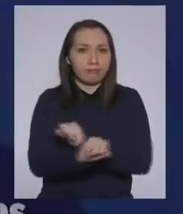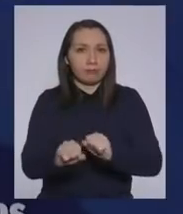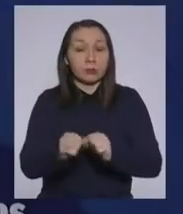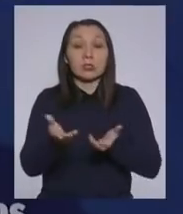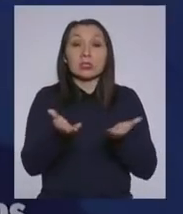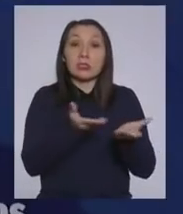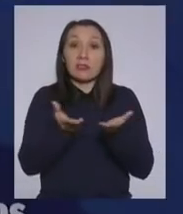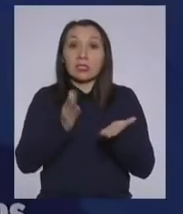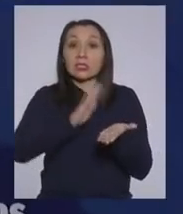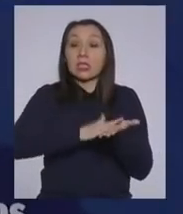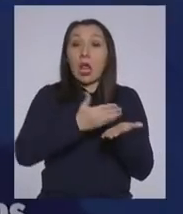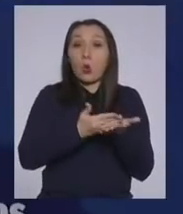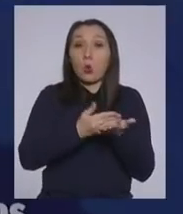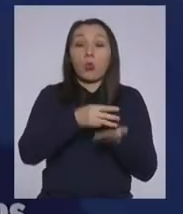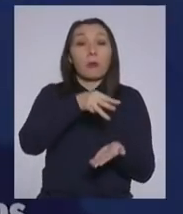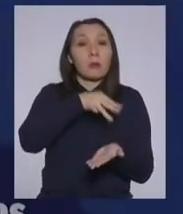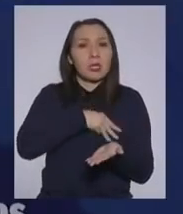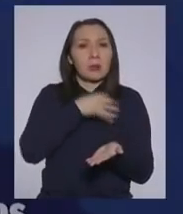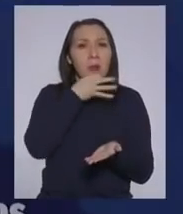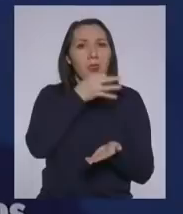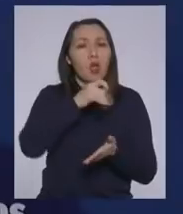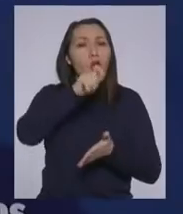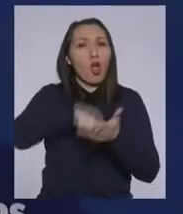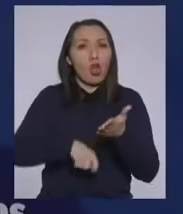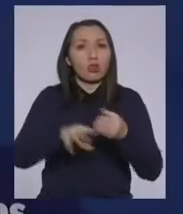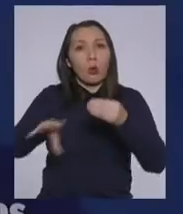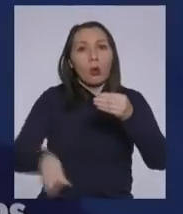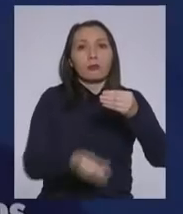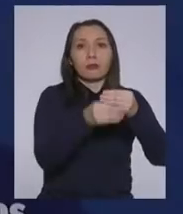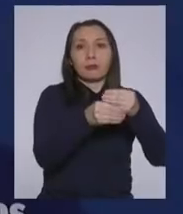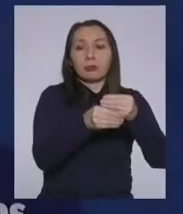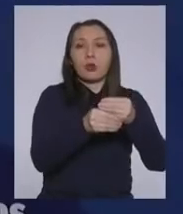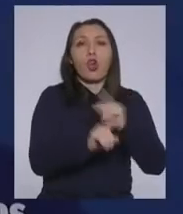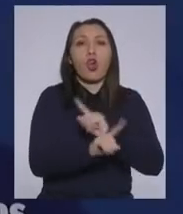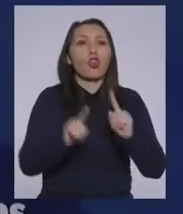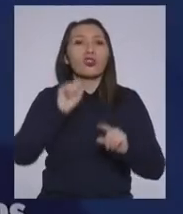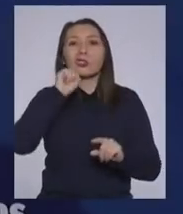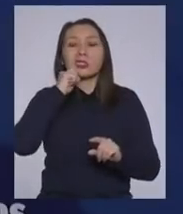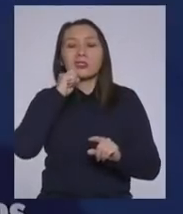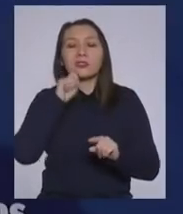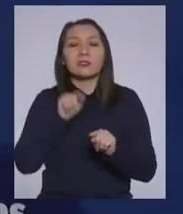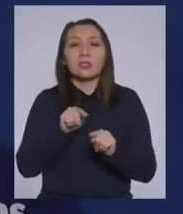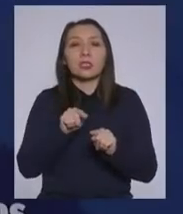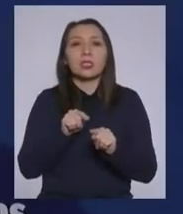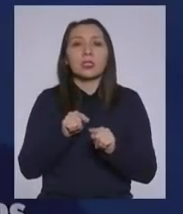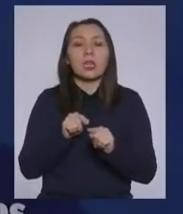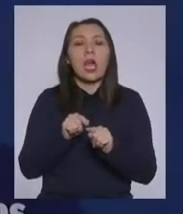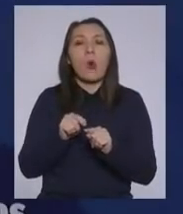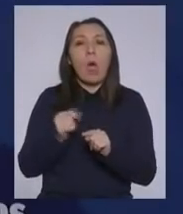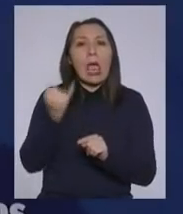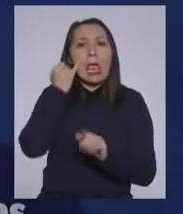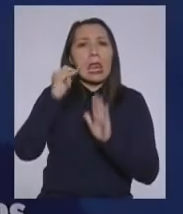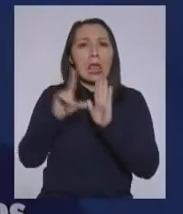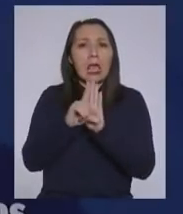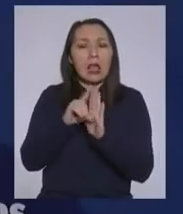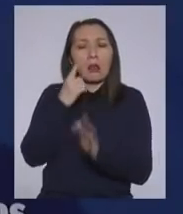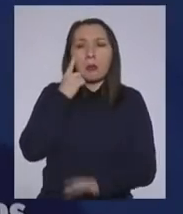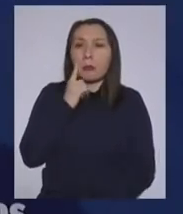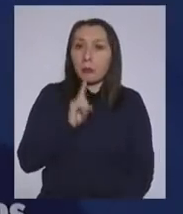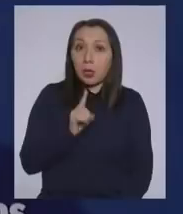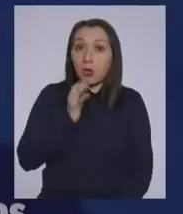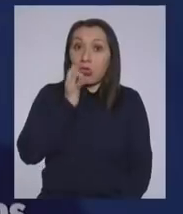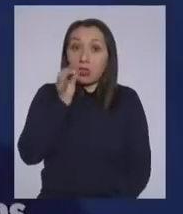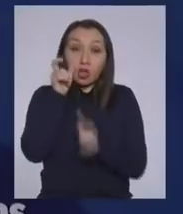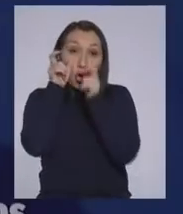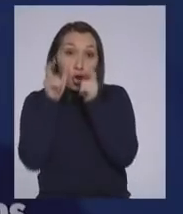el Servicio de Salud de Metropolitano que estos contratos se complementan, que no se incurriría en esta ilegalidad. Sin embargo, lo que